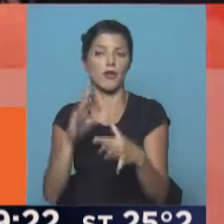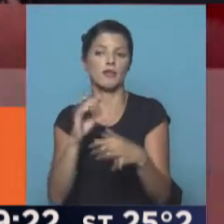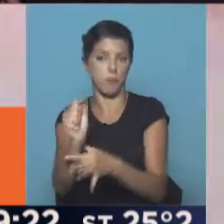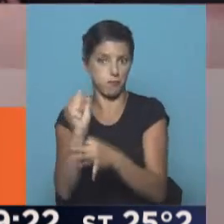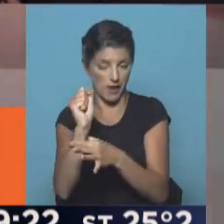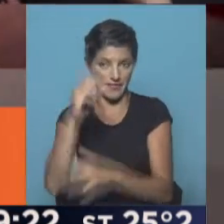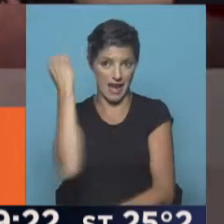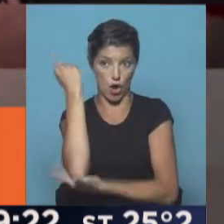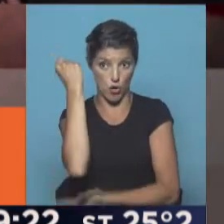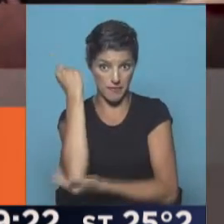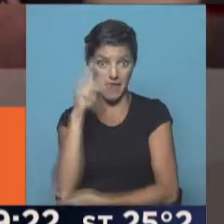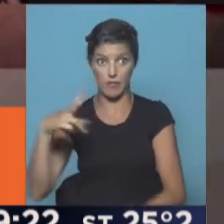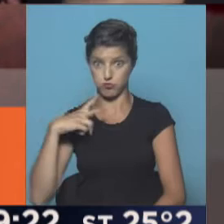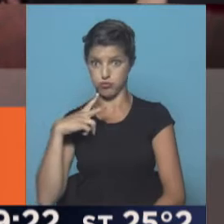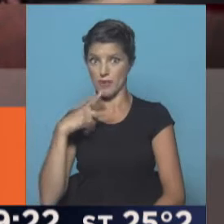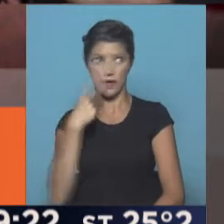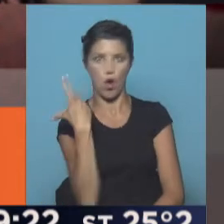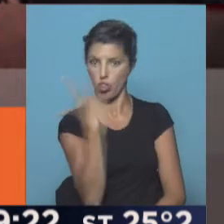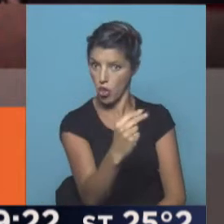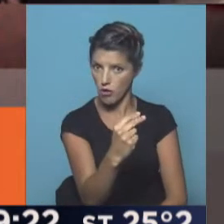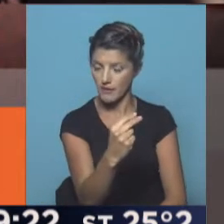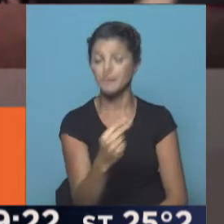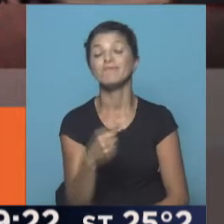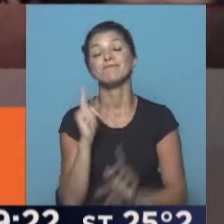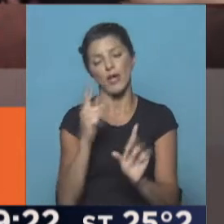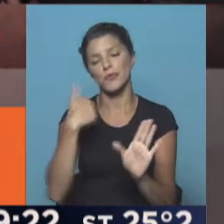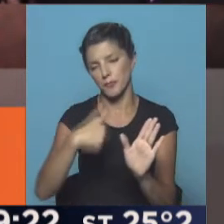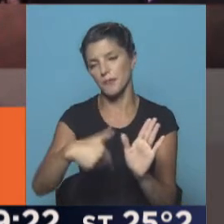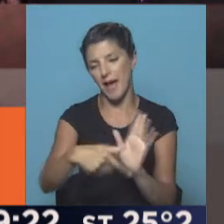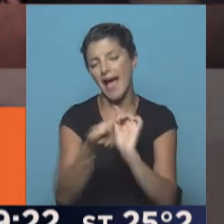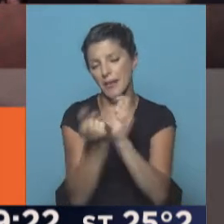le han dicho que no. Esto puede cambiar, seguramente va a cambiar,